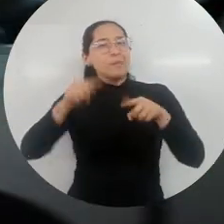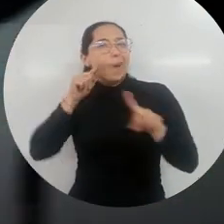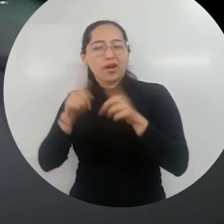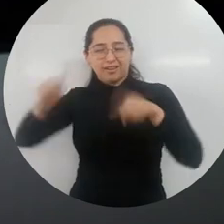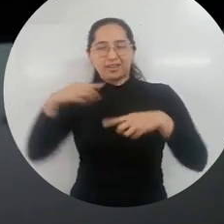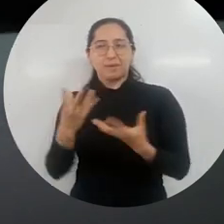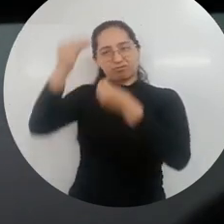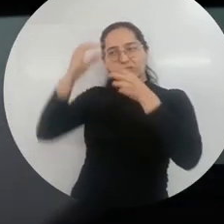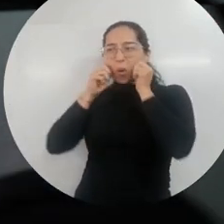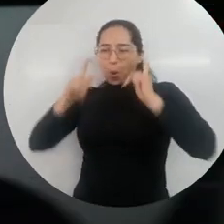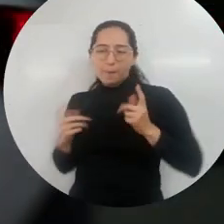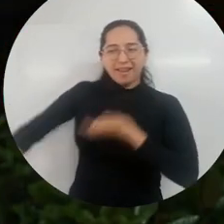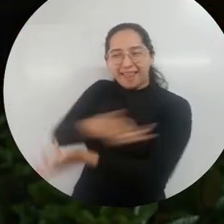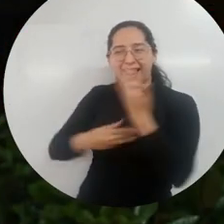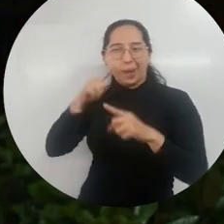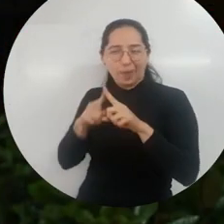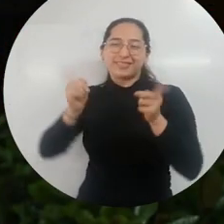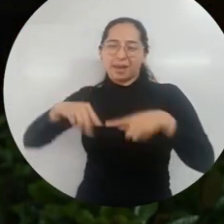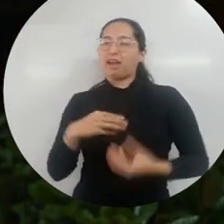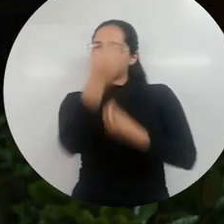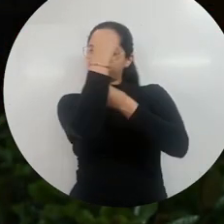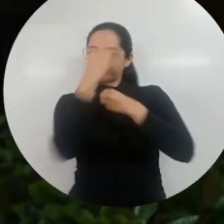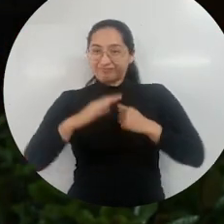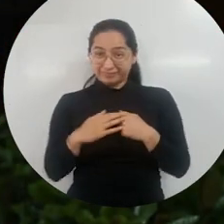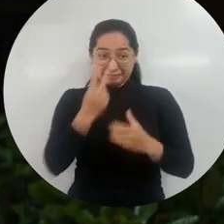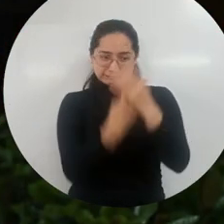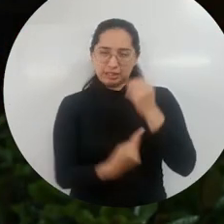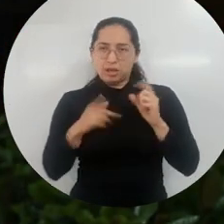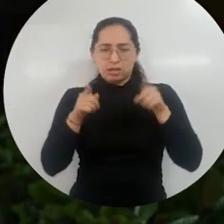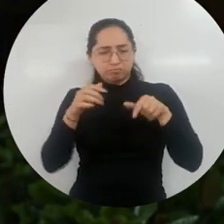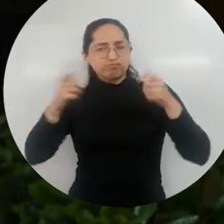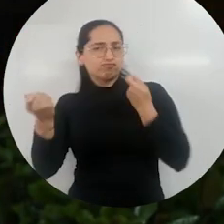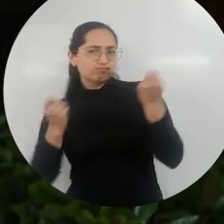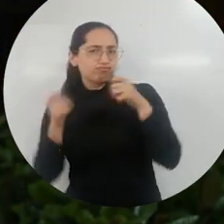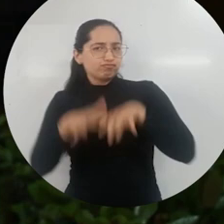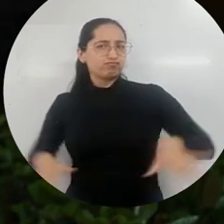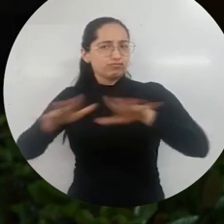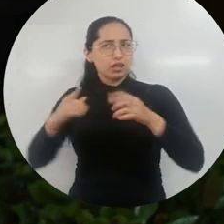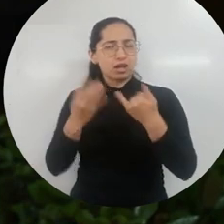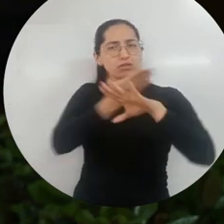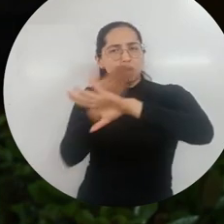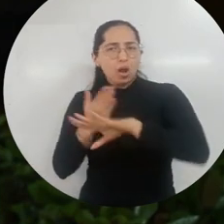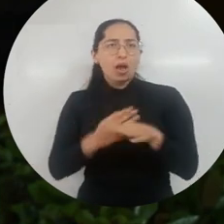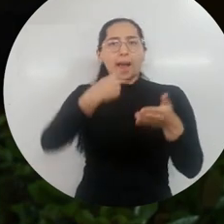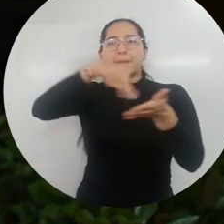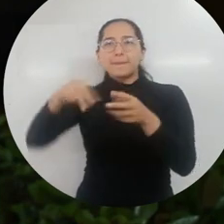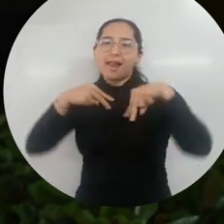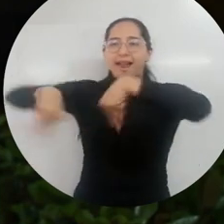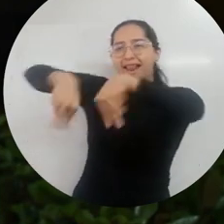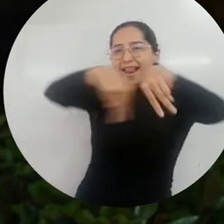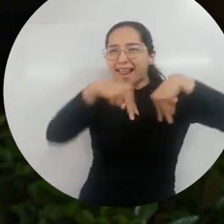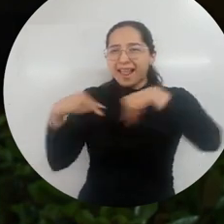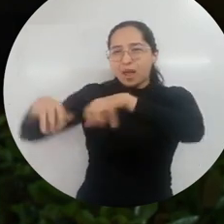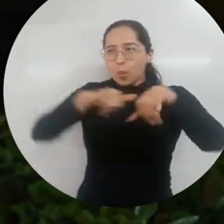también venimos a formarnos como seres humanos. Se vieron muchas cosas, se vio un manejo del espacio, se vio una propuesta, se vieron propuestas